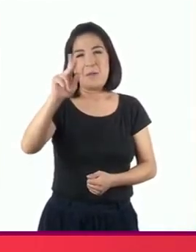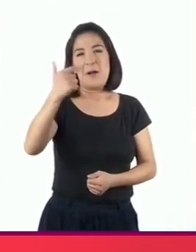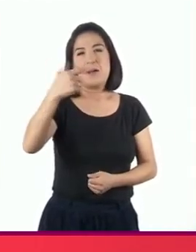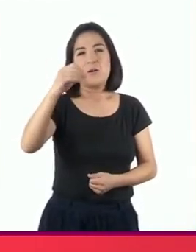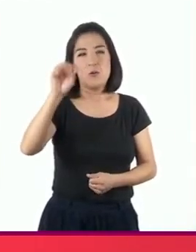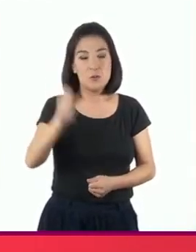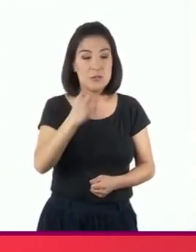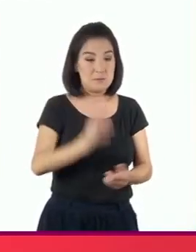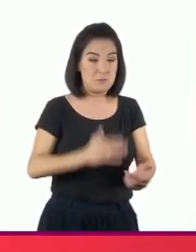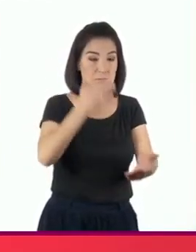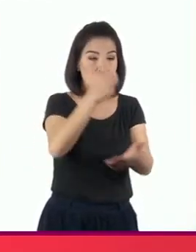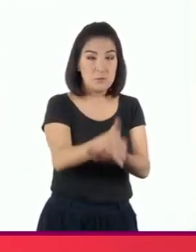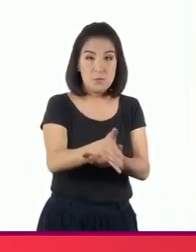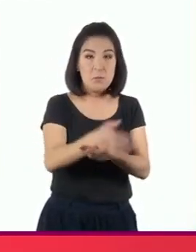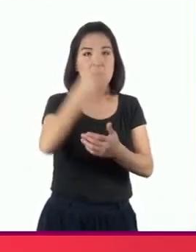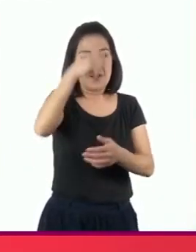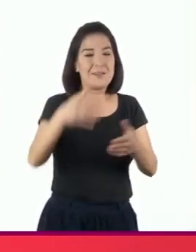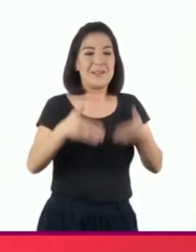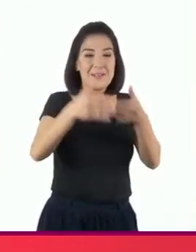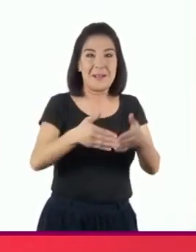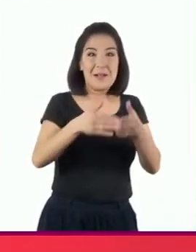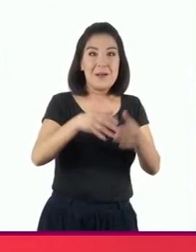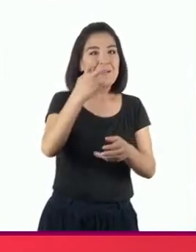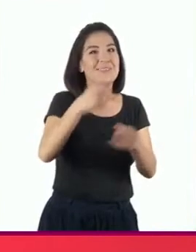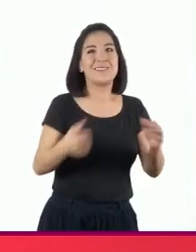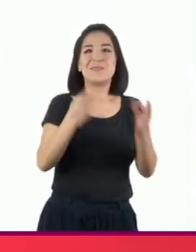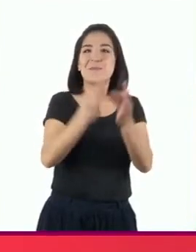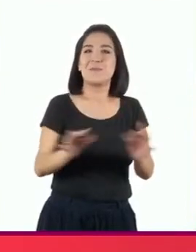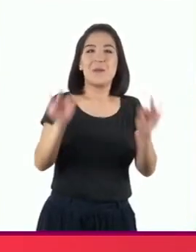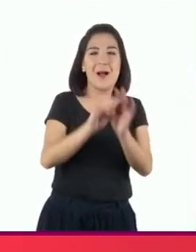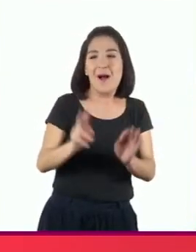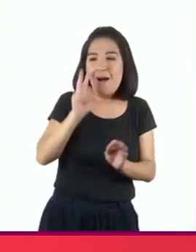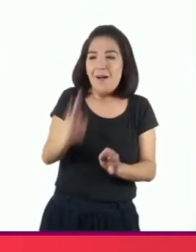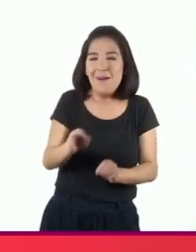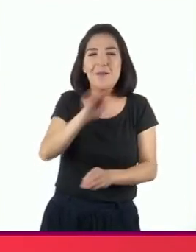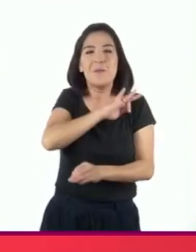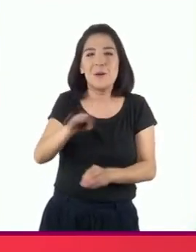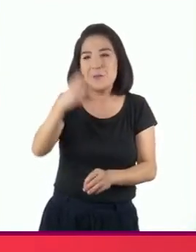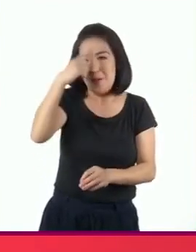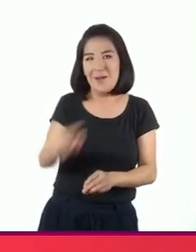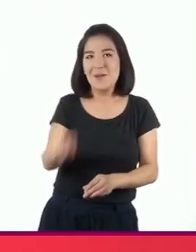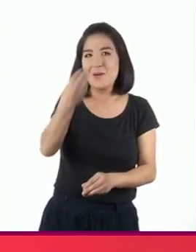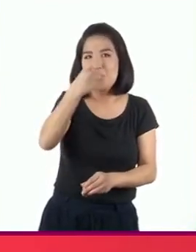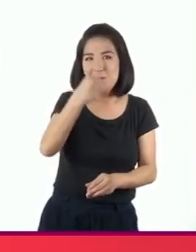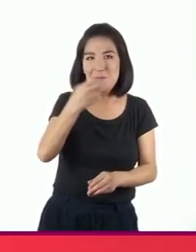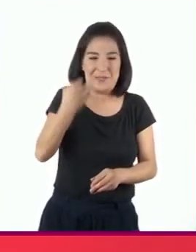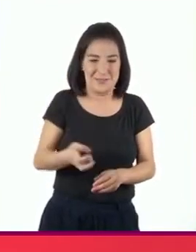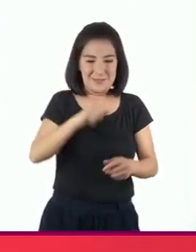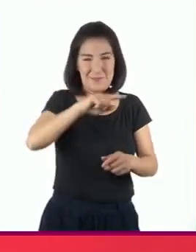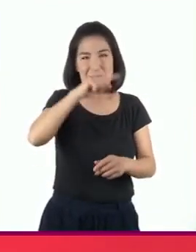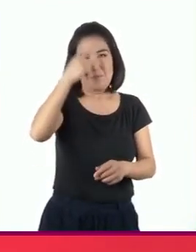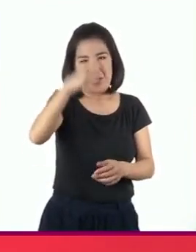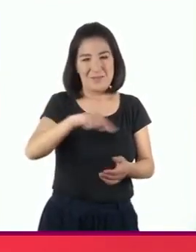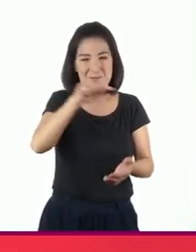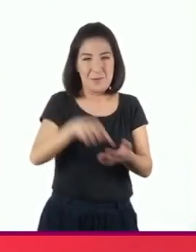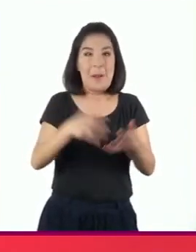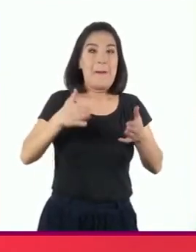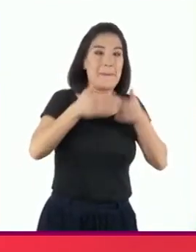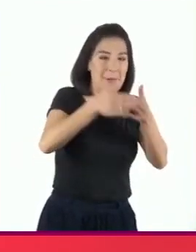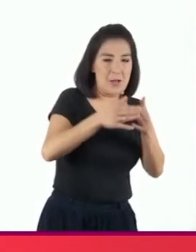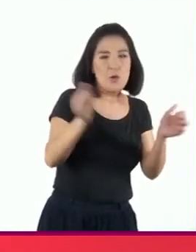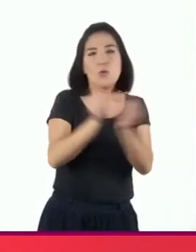Les contaré brevemente lo que sucedió. Durante el siglo XVII, cuando los barcos empezaron a arribar a las costas